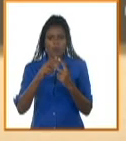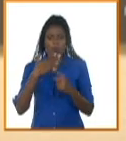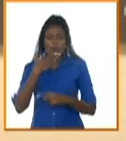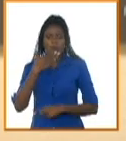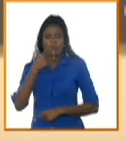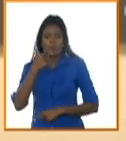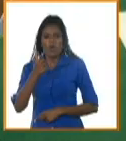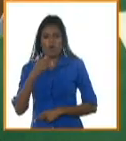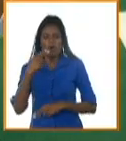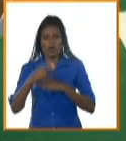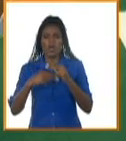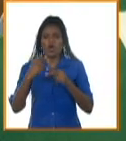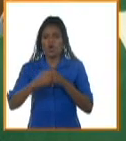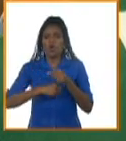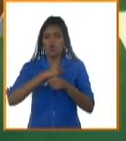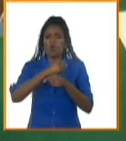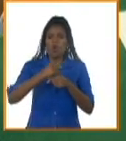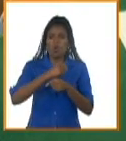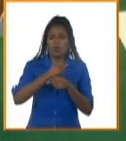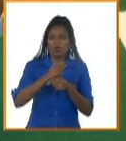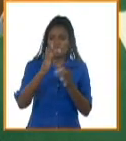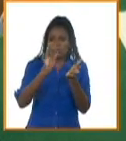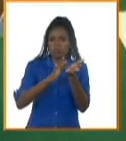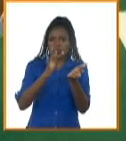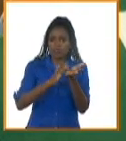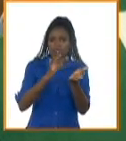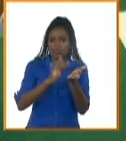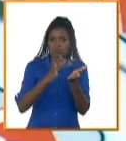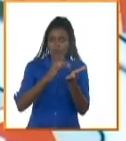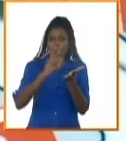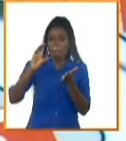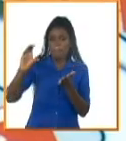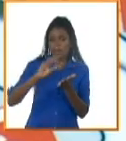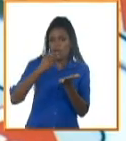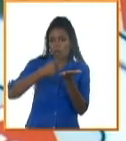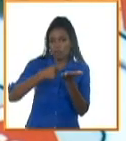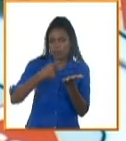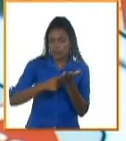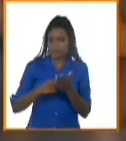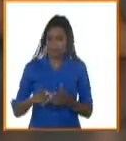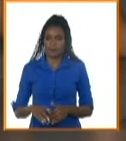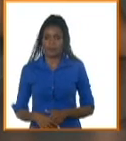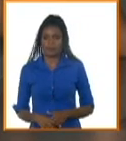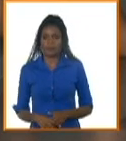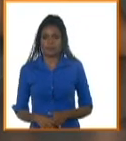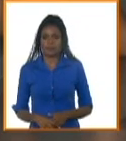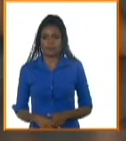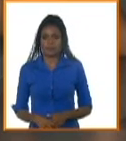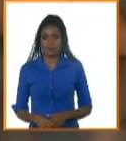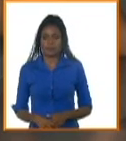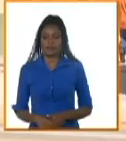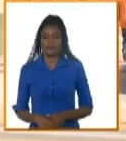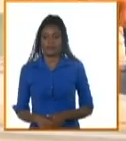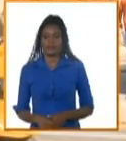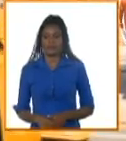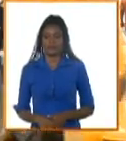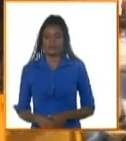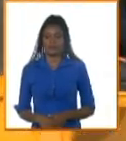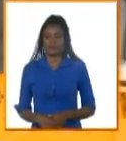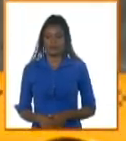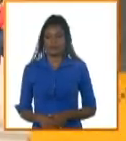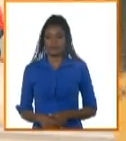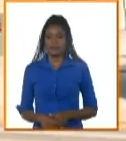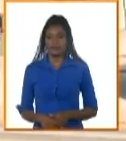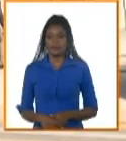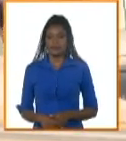el uso de canales electrónicos de cobro y pago desde las tunas gianni López Brito especial